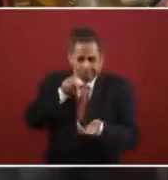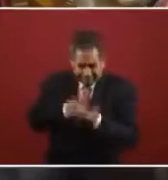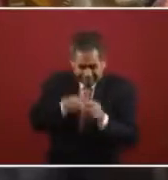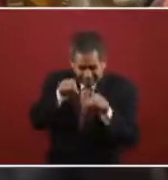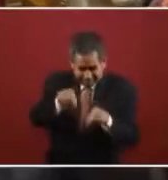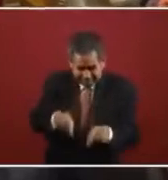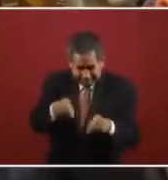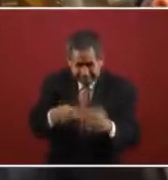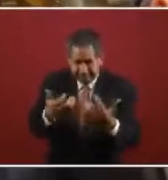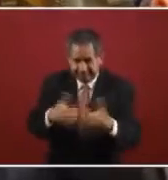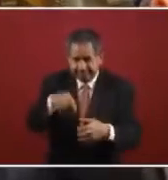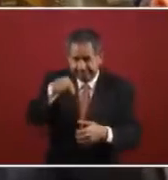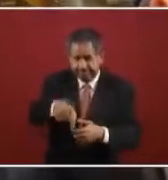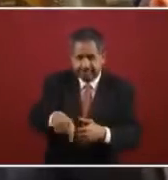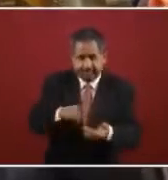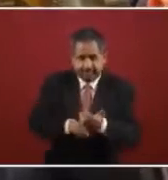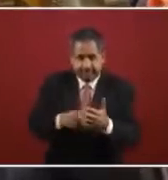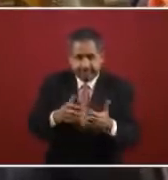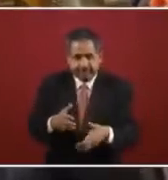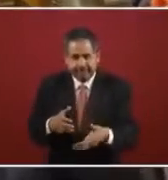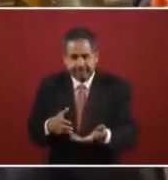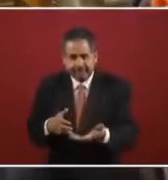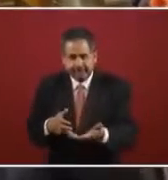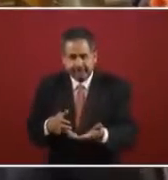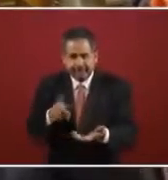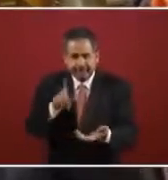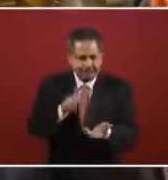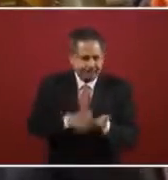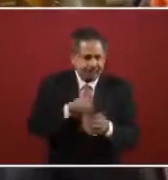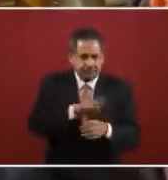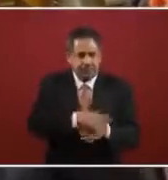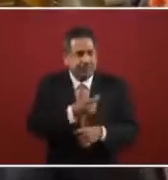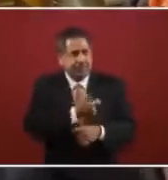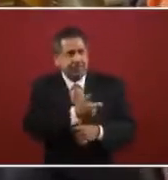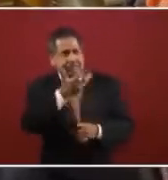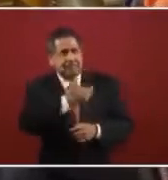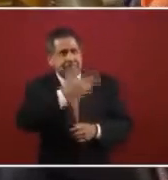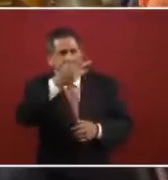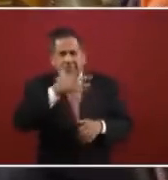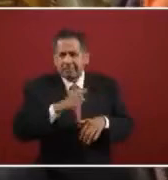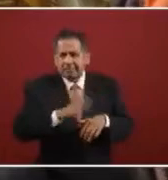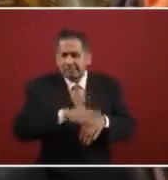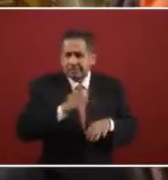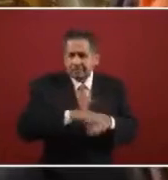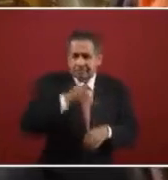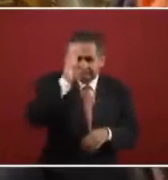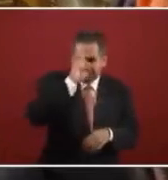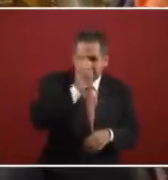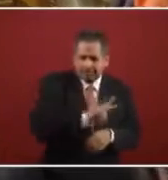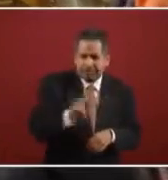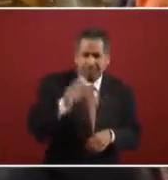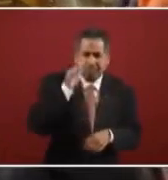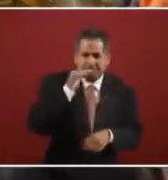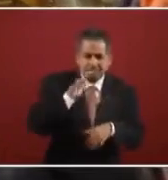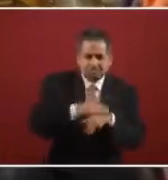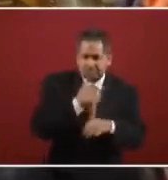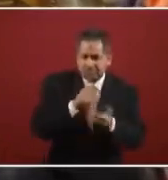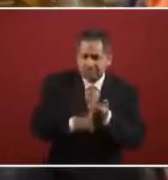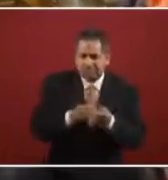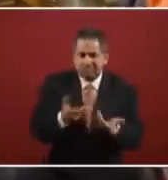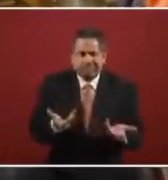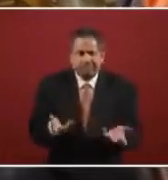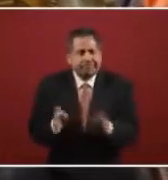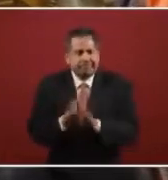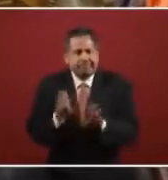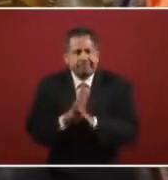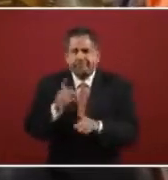ahí is tenemos there, a Pemex, ¿por qué está la víbora why chingando los do we precios tan altos en have Sinaloa y such más high en los prices Mochis? in Los Mochis? ¿De qué manera